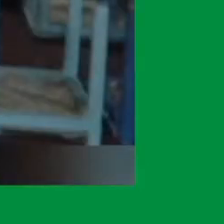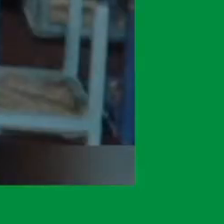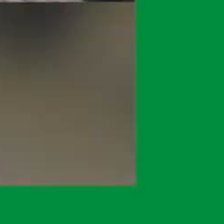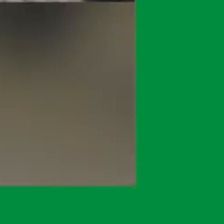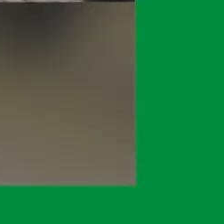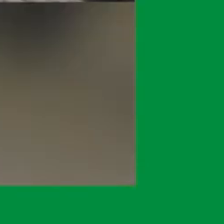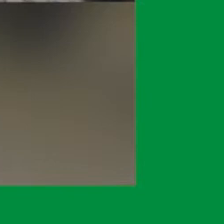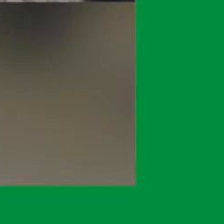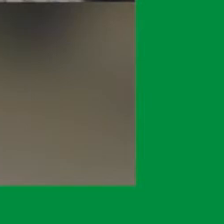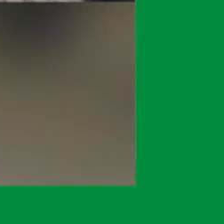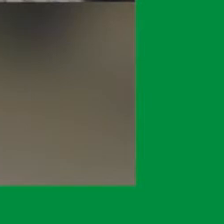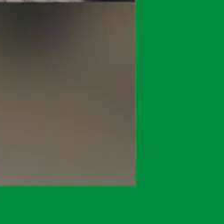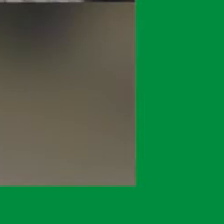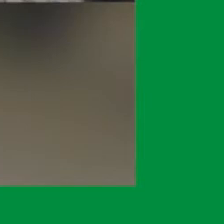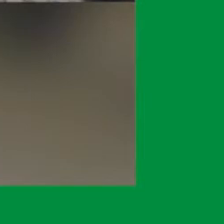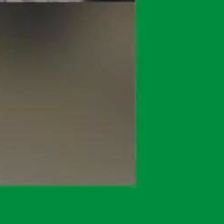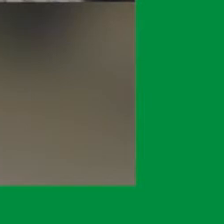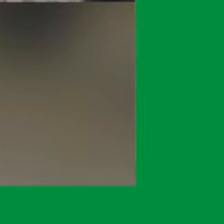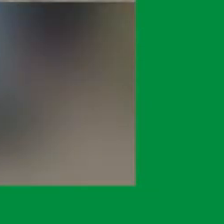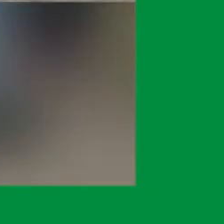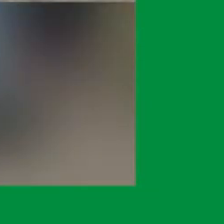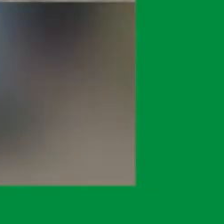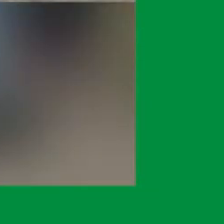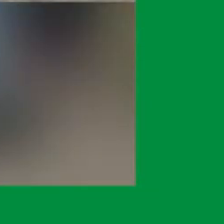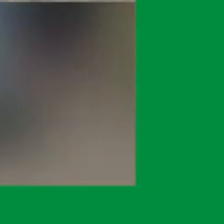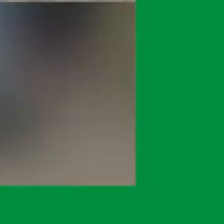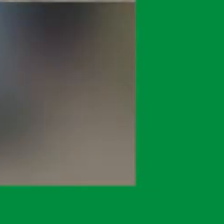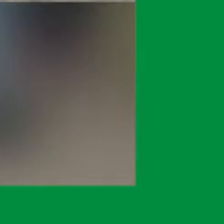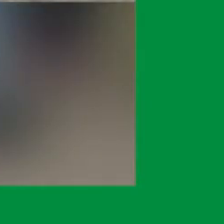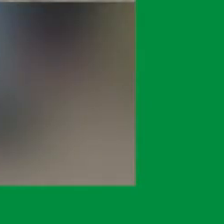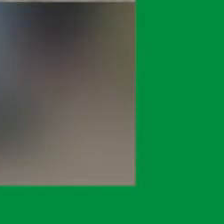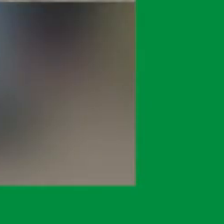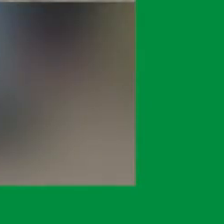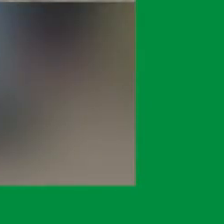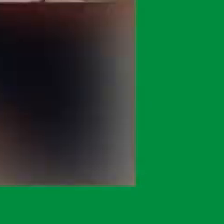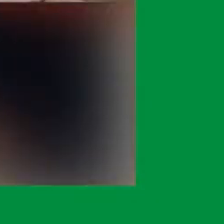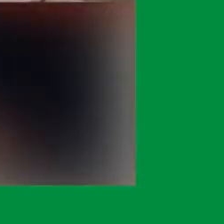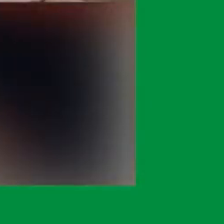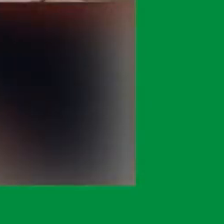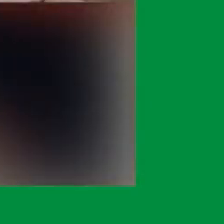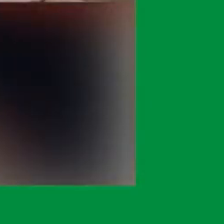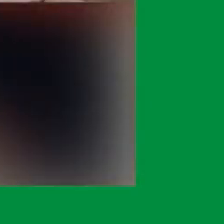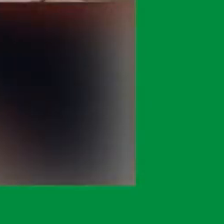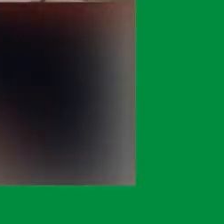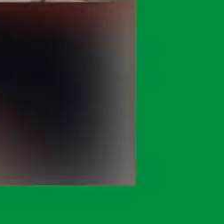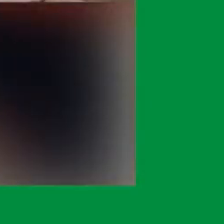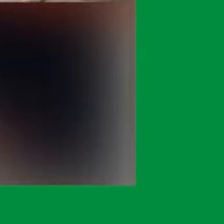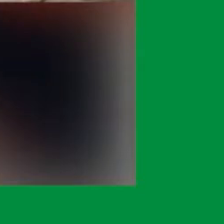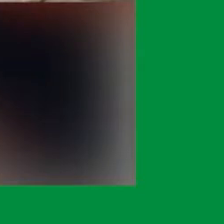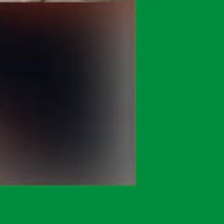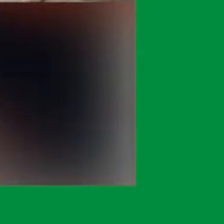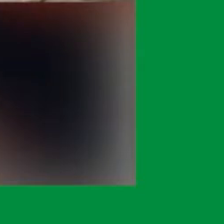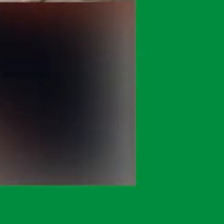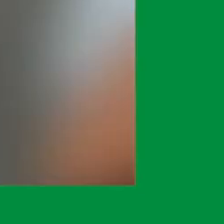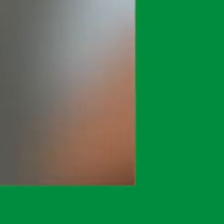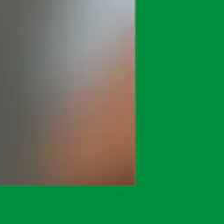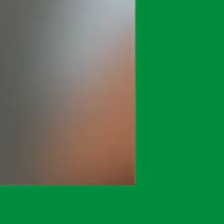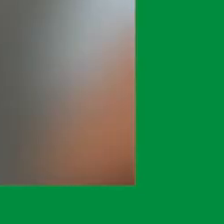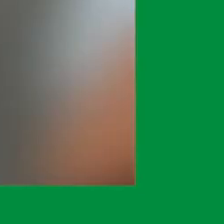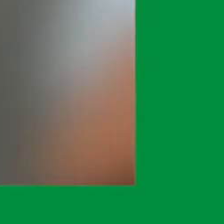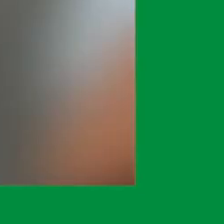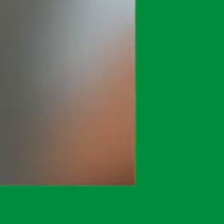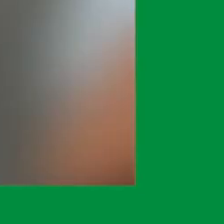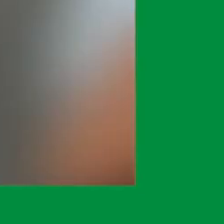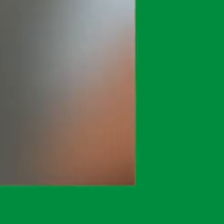convivencia. Sus pasos van creciendo. Gracias por prestarnos sus lindas sonrisas, sus manos suaves, su